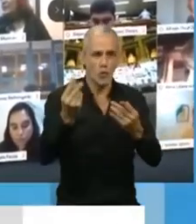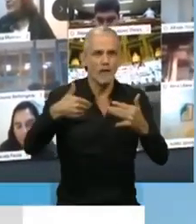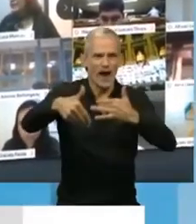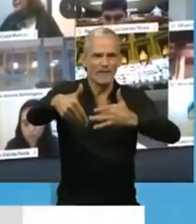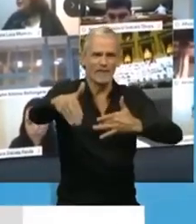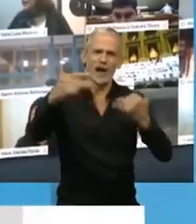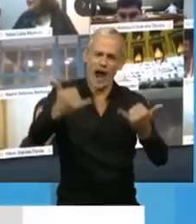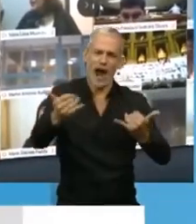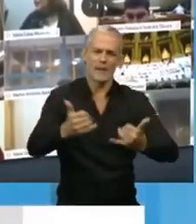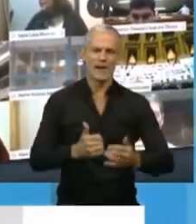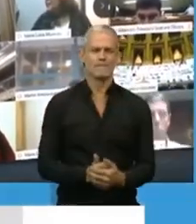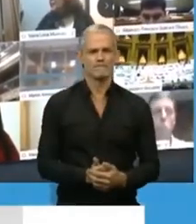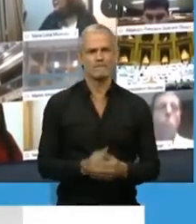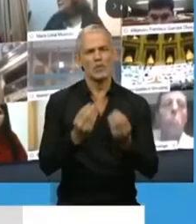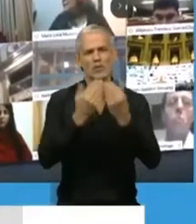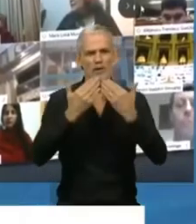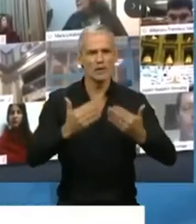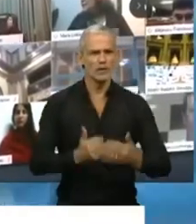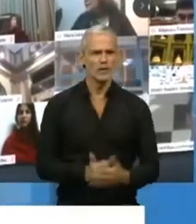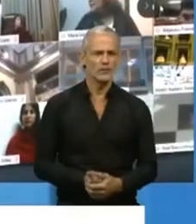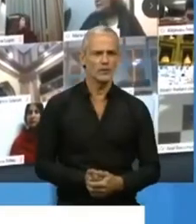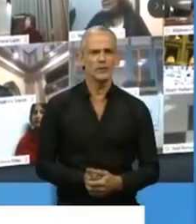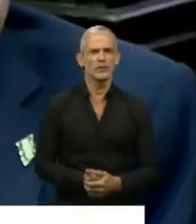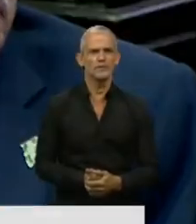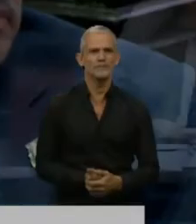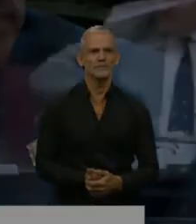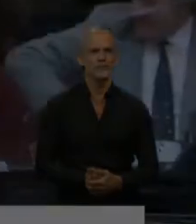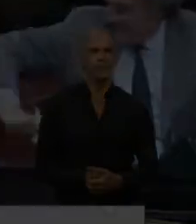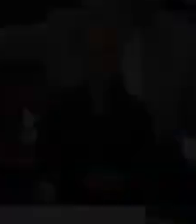nos van a ir acercando. Muchas gracias. Gracias, diputado Di Giacomo.